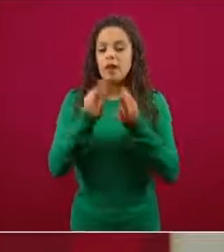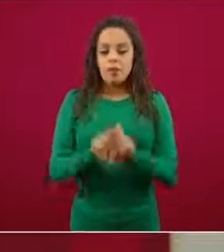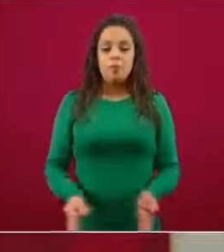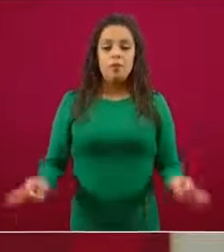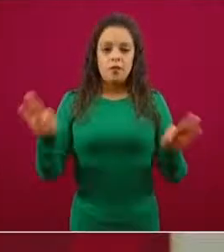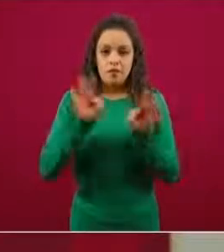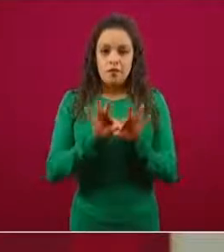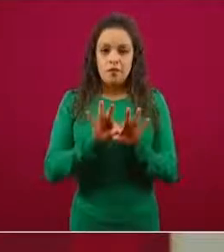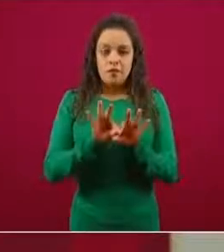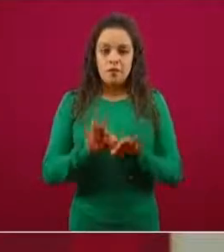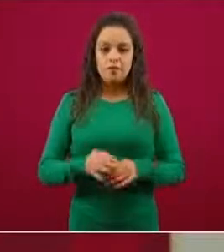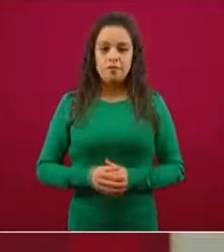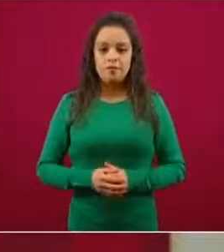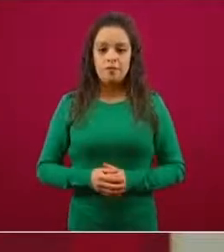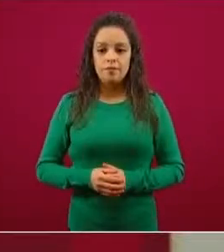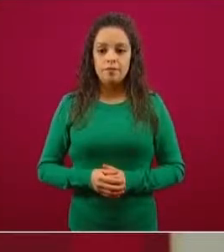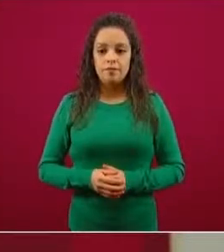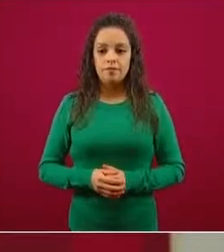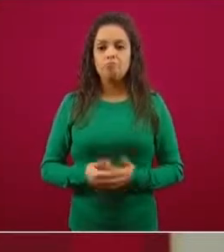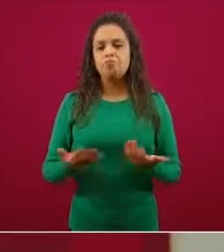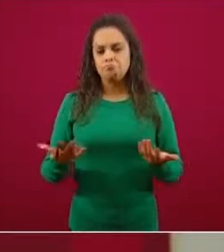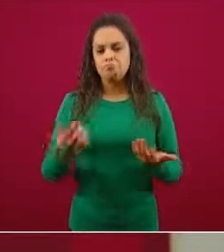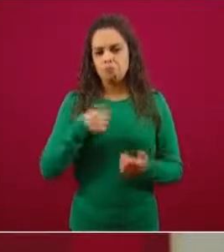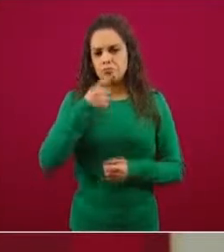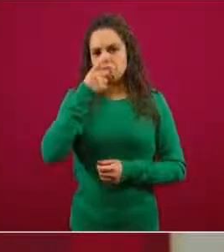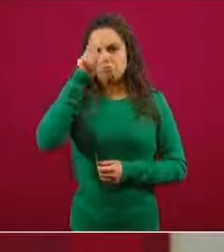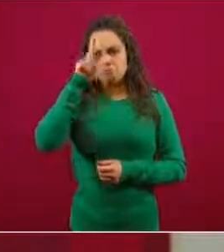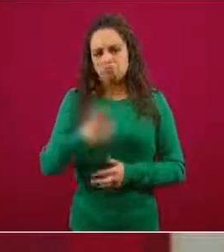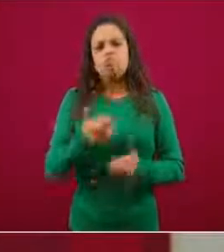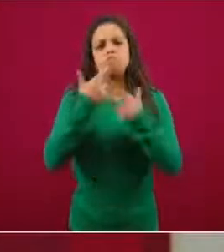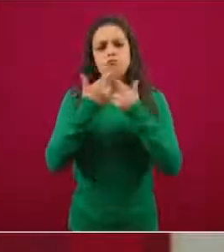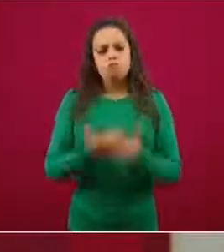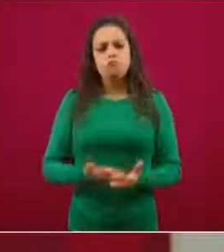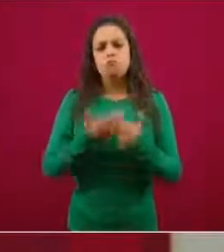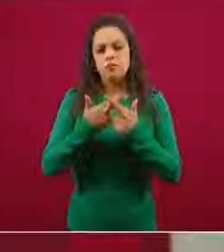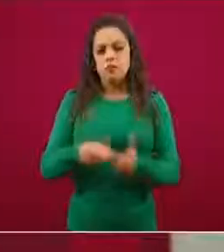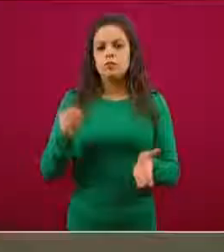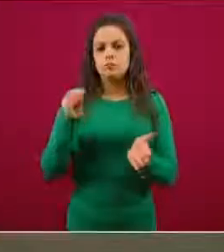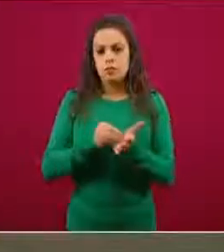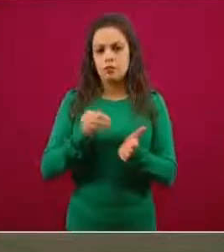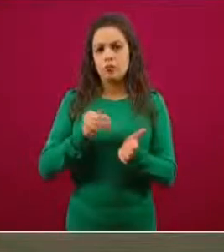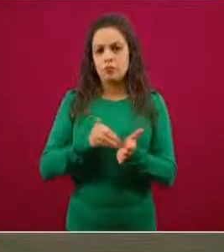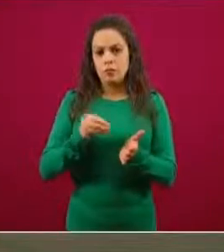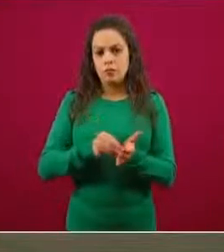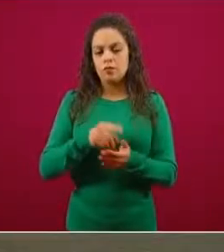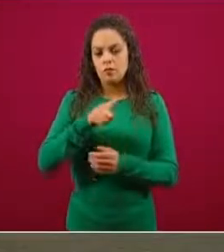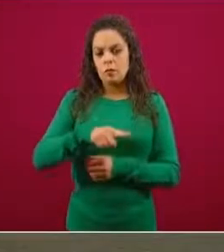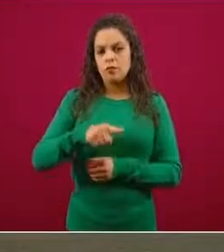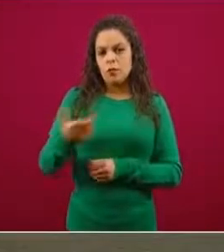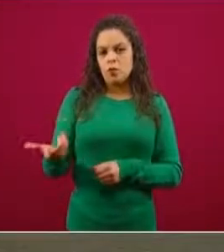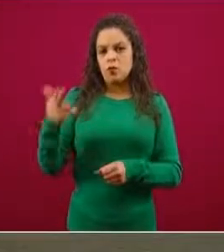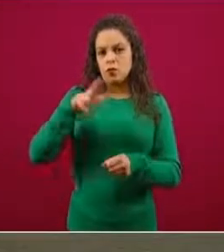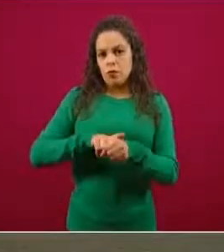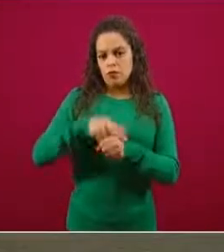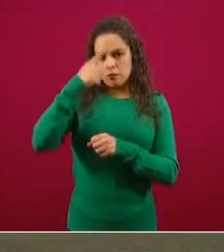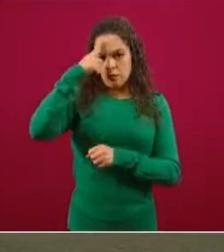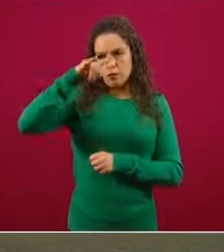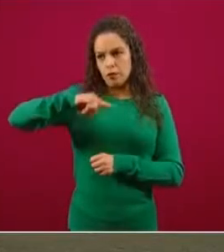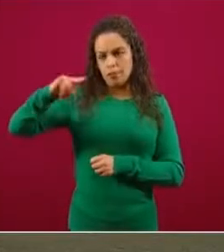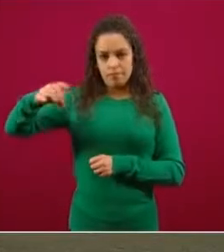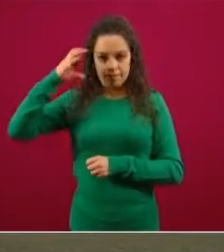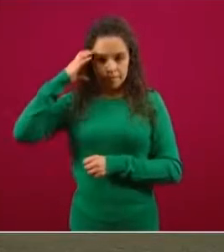decir que tenemos todavía capacidad hospitalaria bajo el mecanismo que ahora presentaremos. La segunda parte